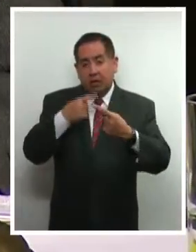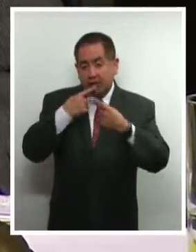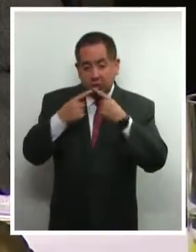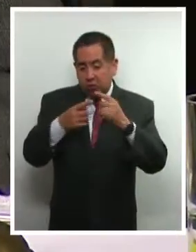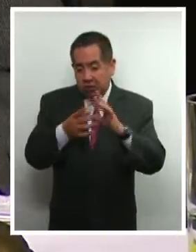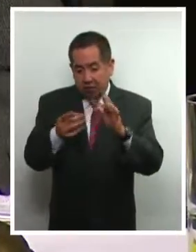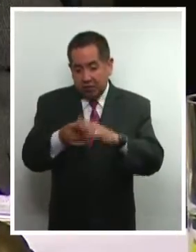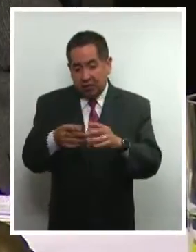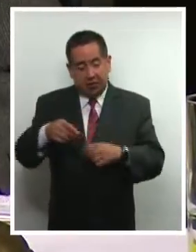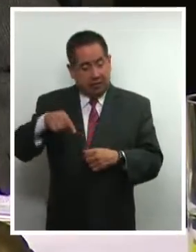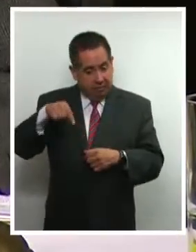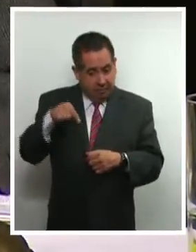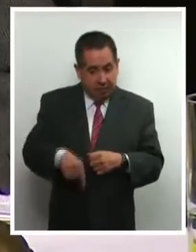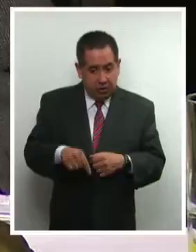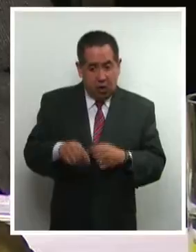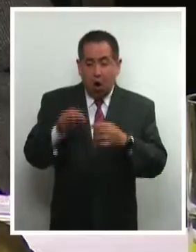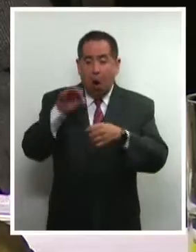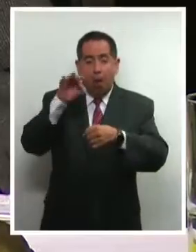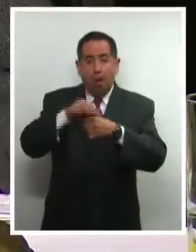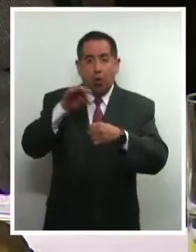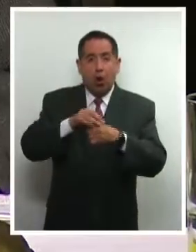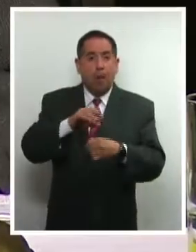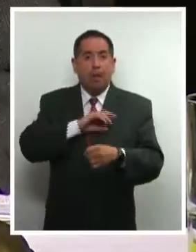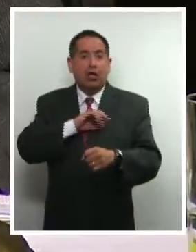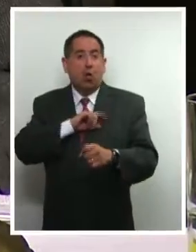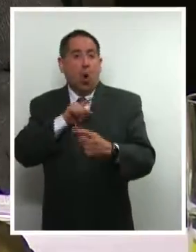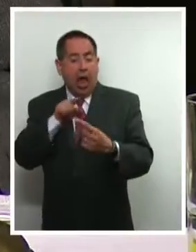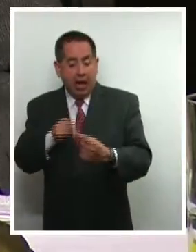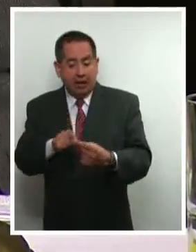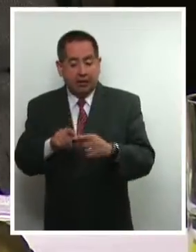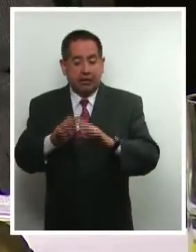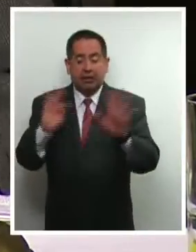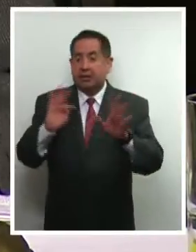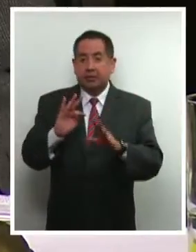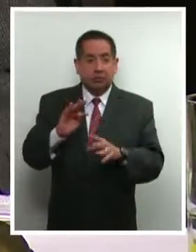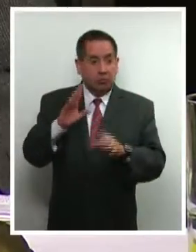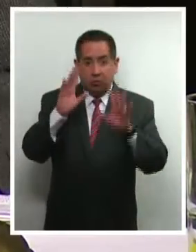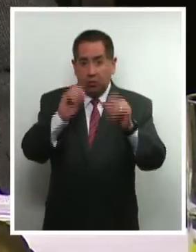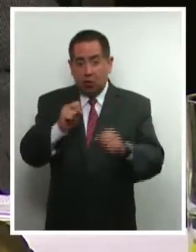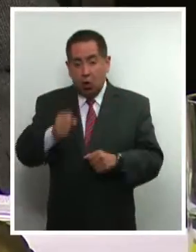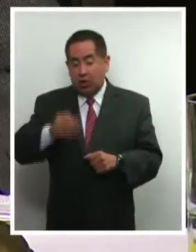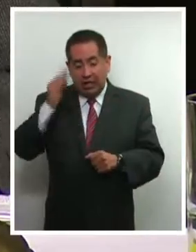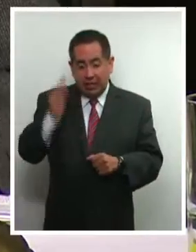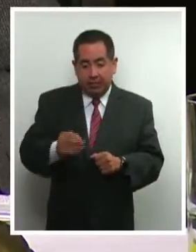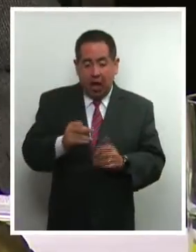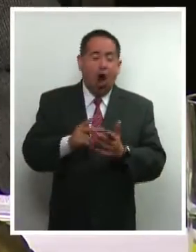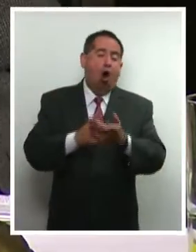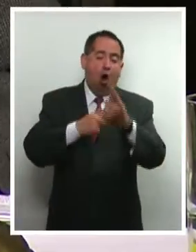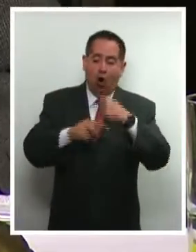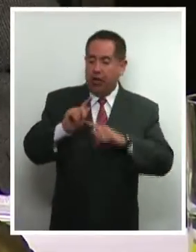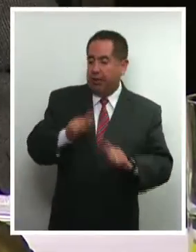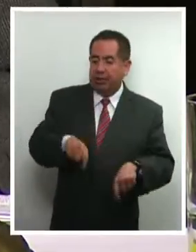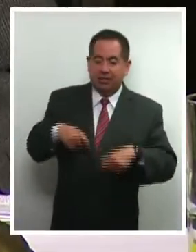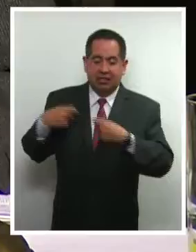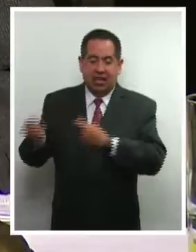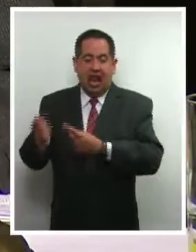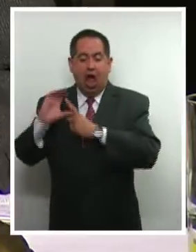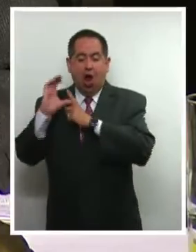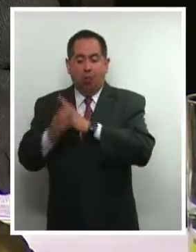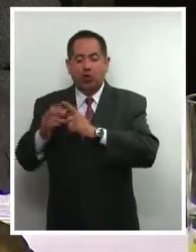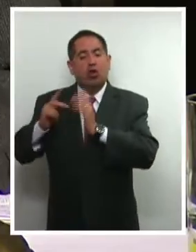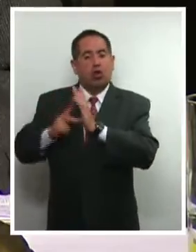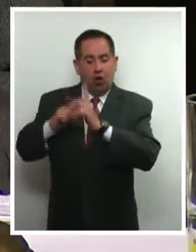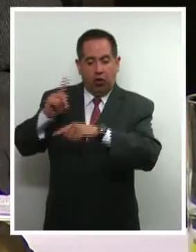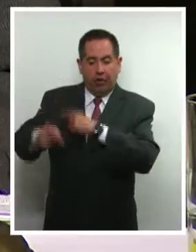ahora mismo los votos particulares y en caso de que no se acepten, regresarlos a la comisión para un